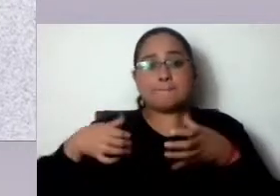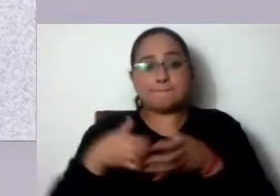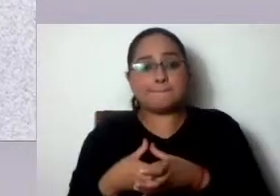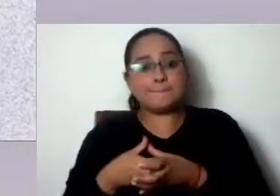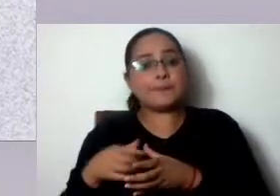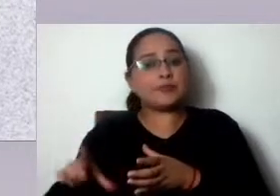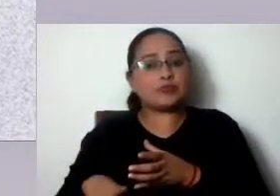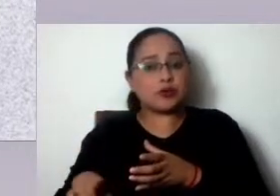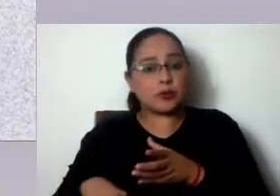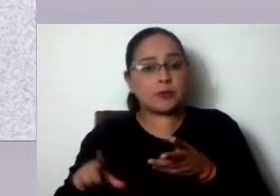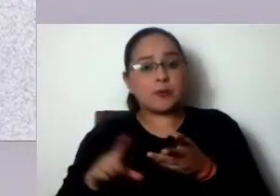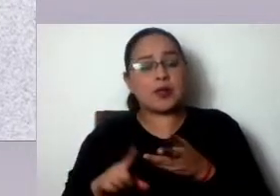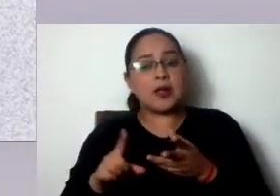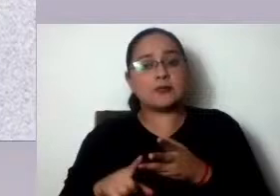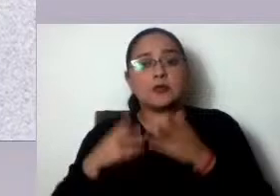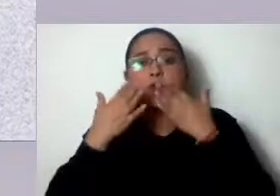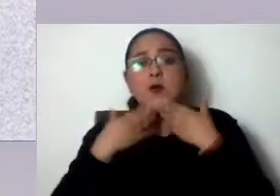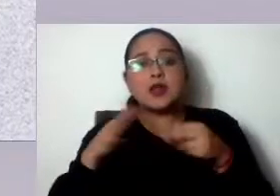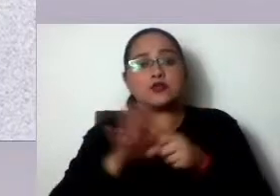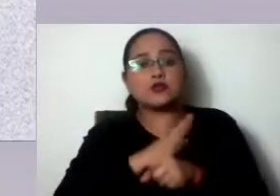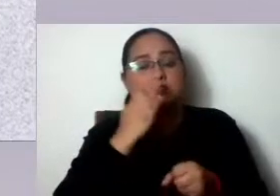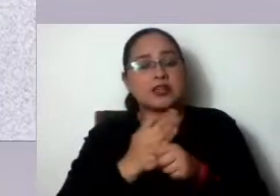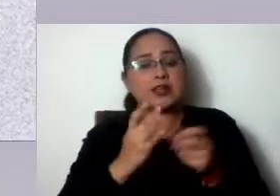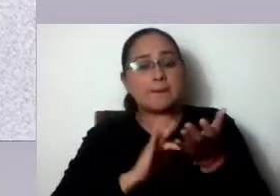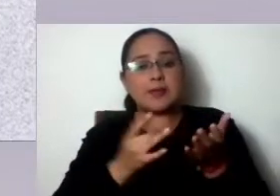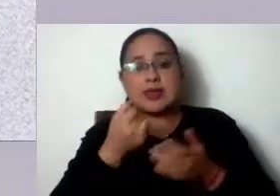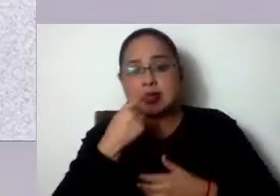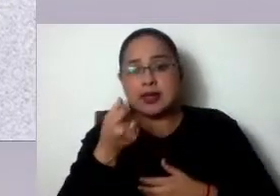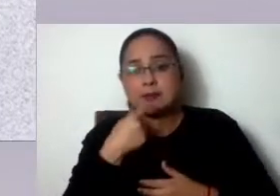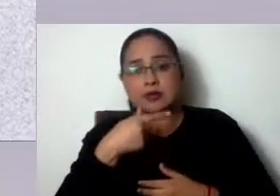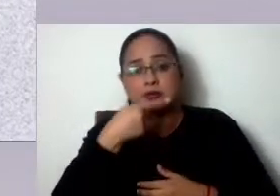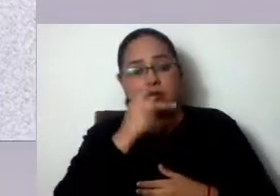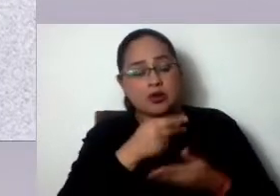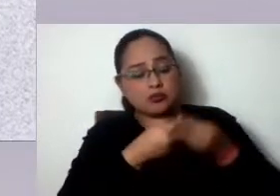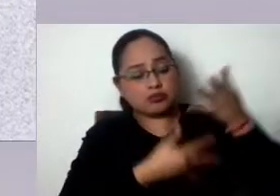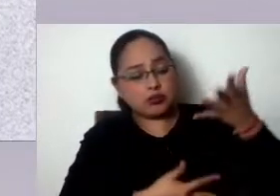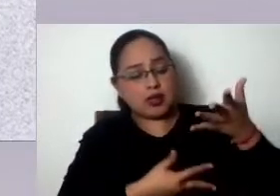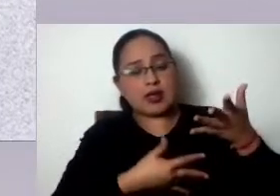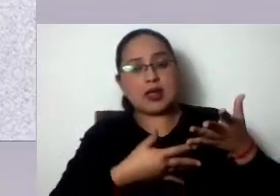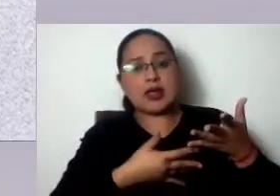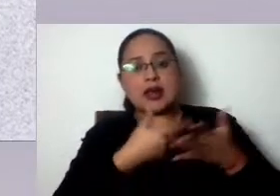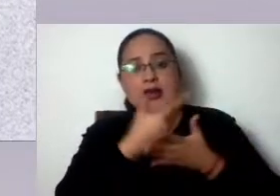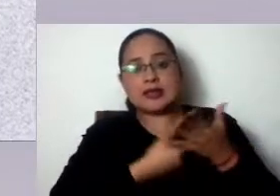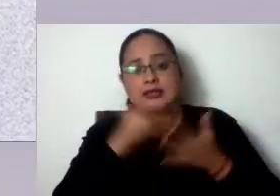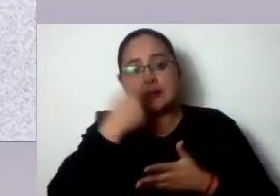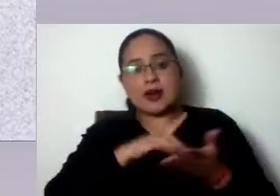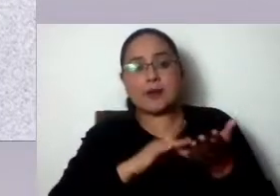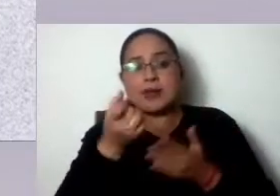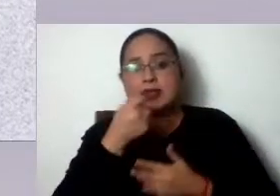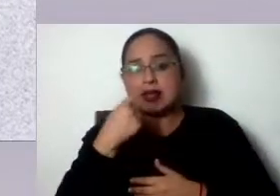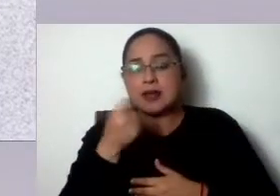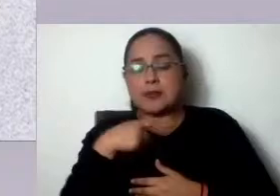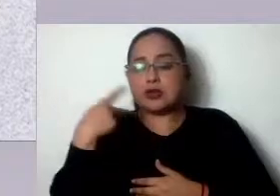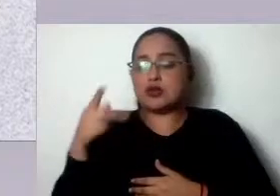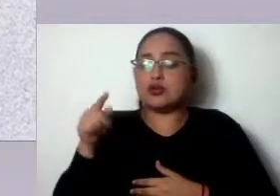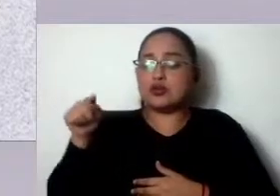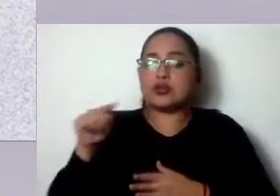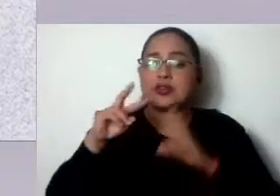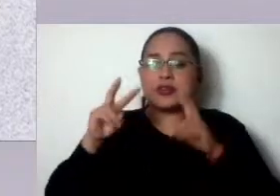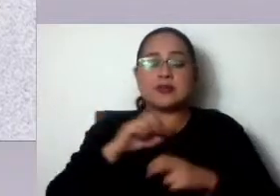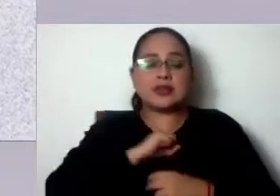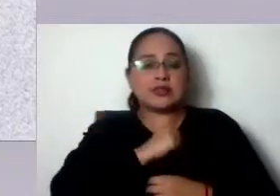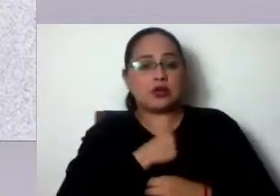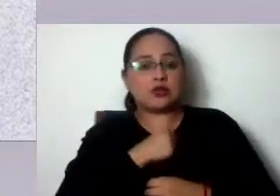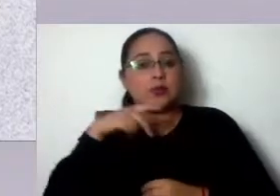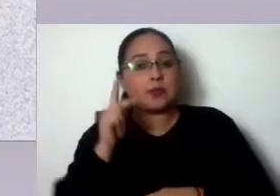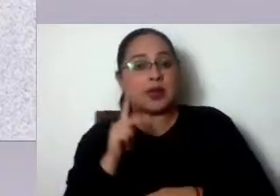pública de suministrar un medicamento que no estaba incluido en el cuadro básico y catálogo de insumos del sector salud pero que